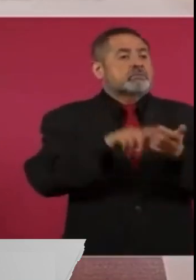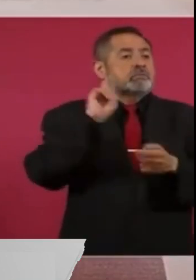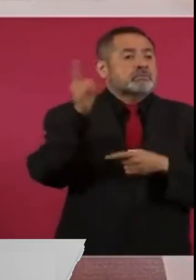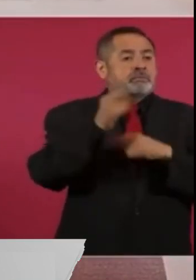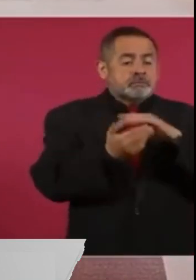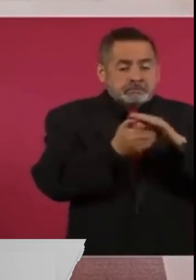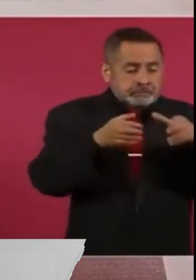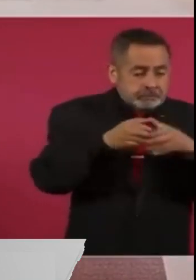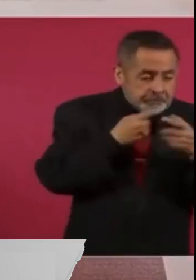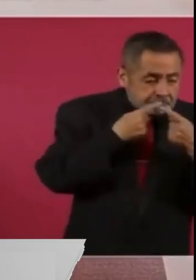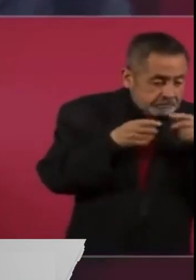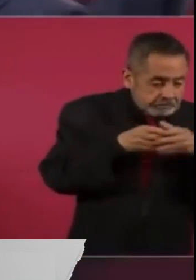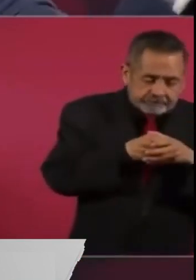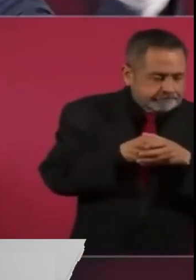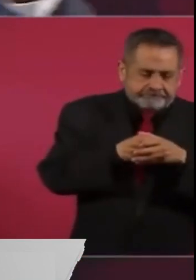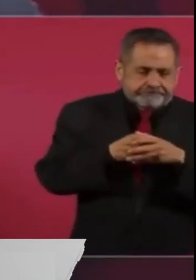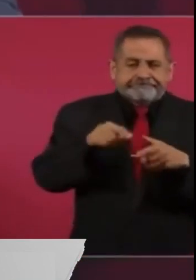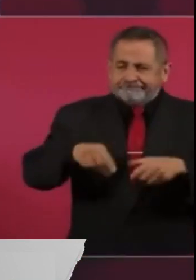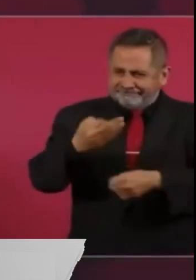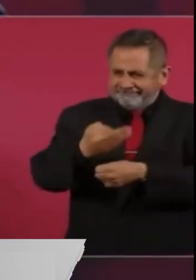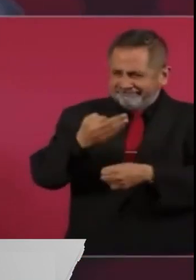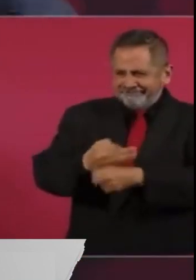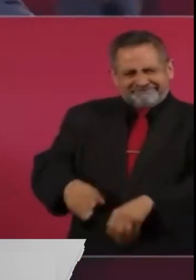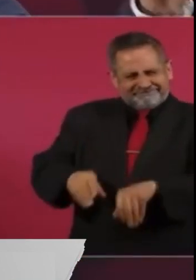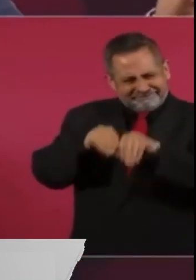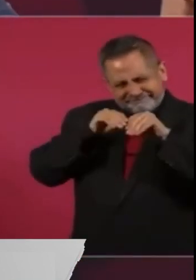sino es hacer una difusión